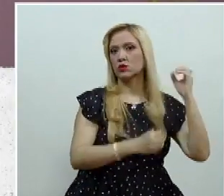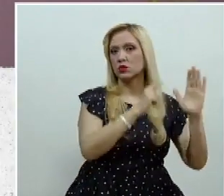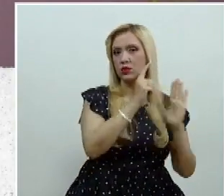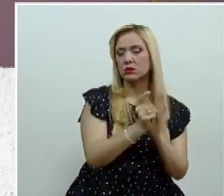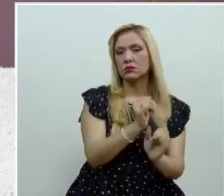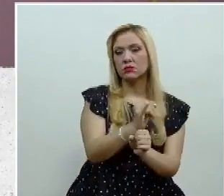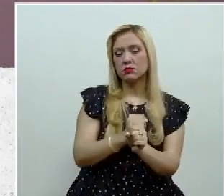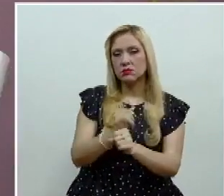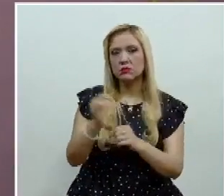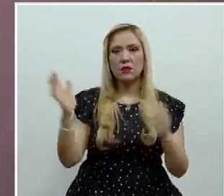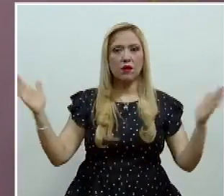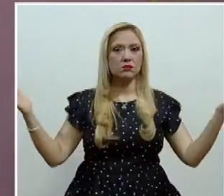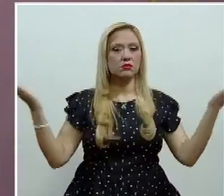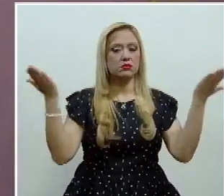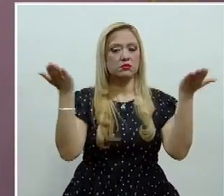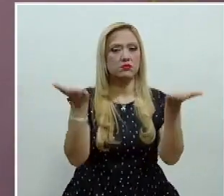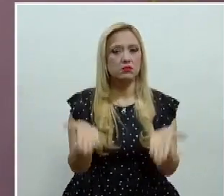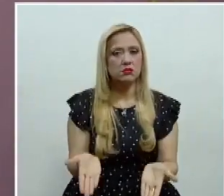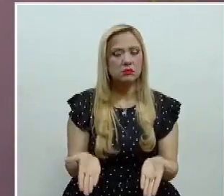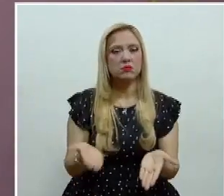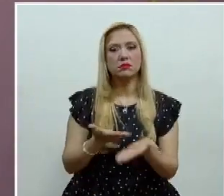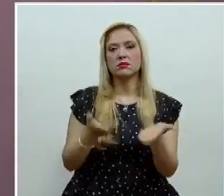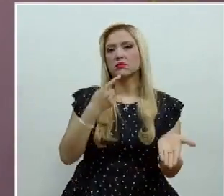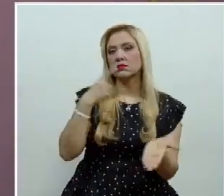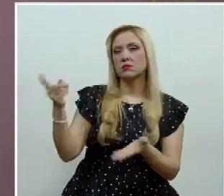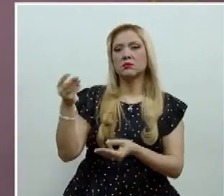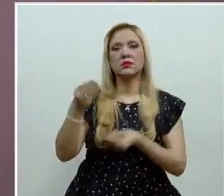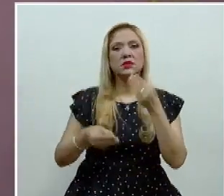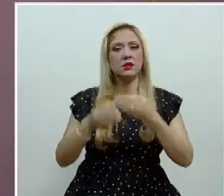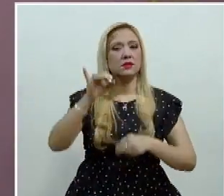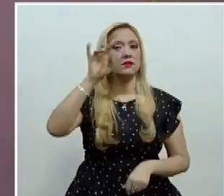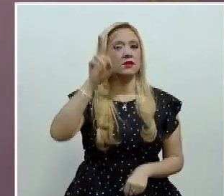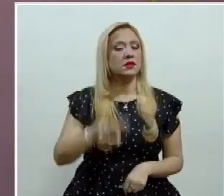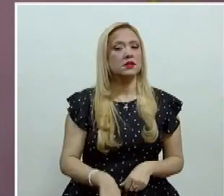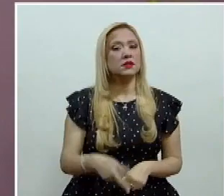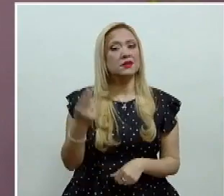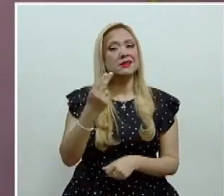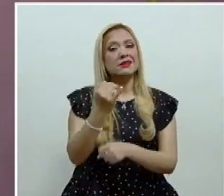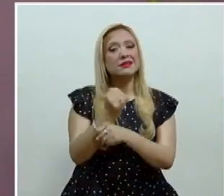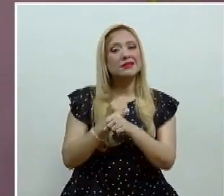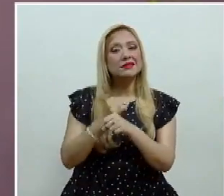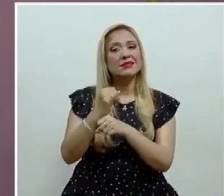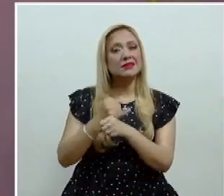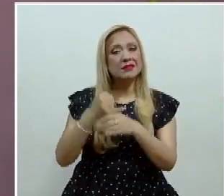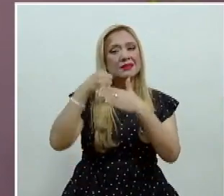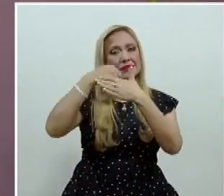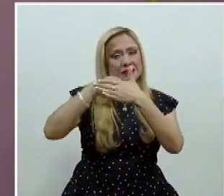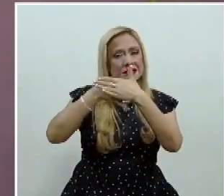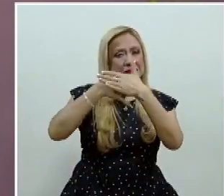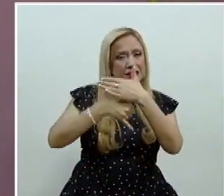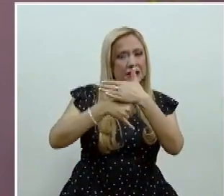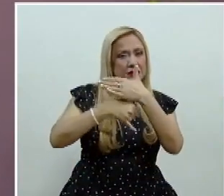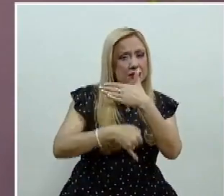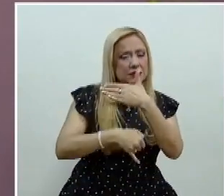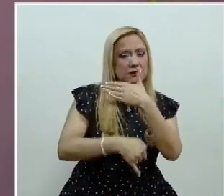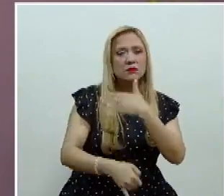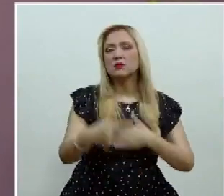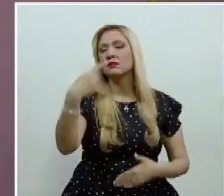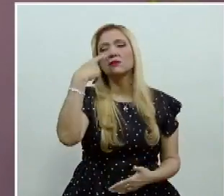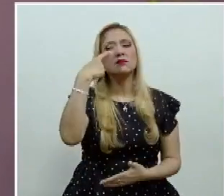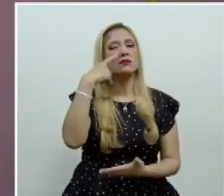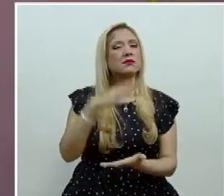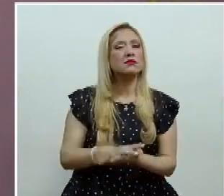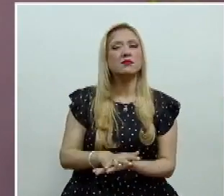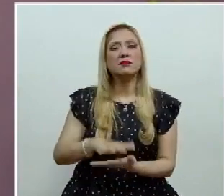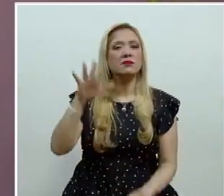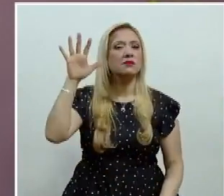de feminicidios, y va muy de la mano con lo que mencionó la magistrada, este tema de hacer investigaciones exhaustivas, porque es muy común que en muchos